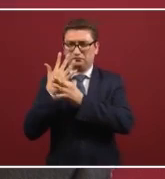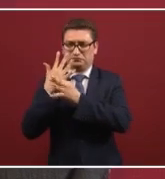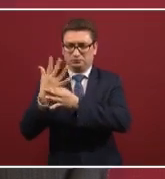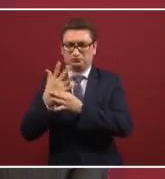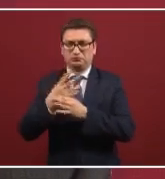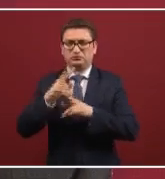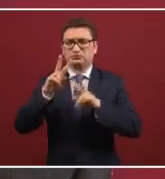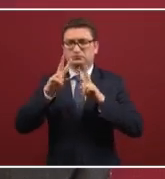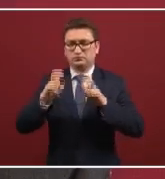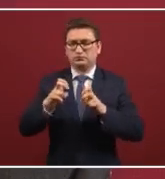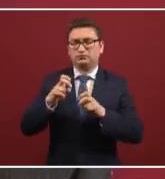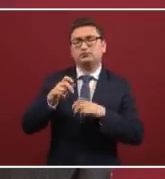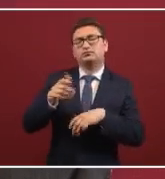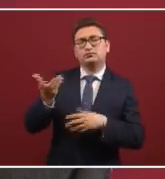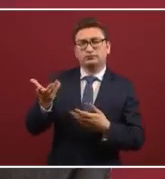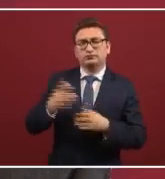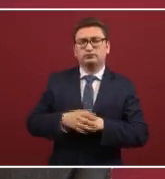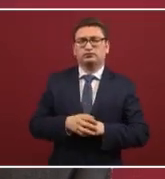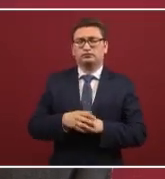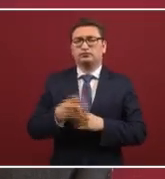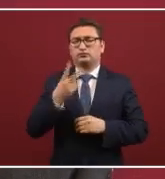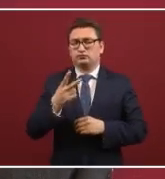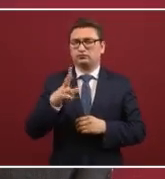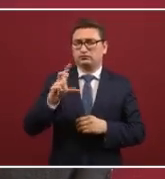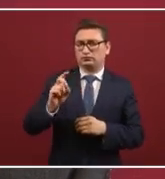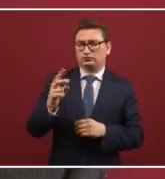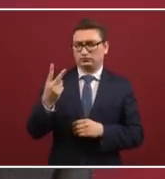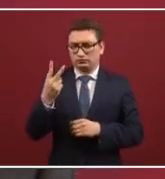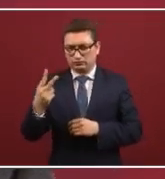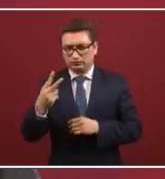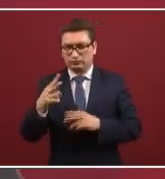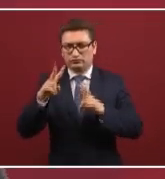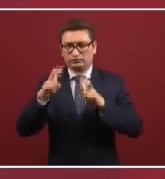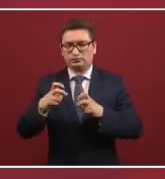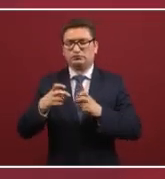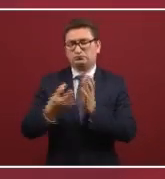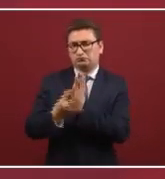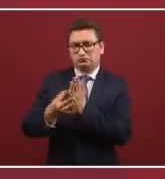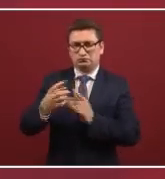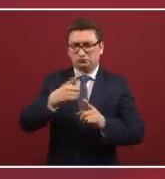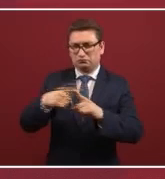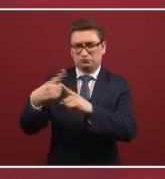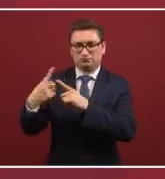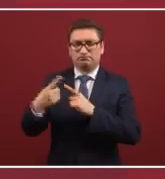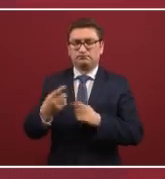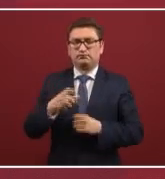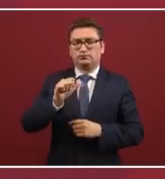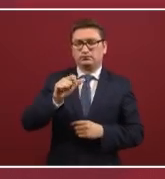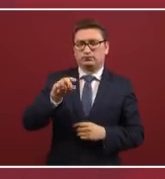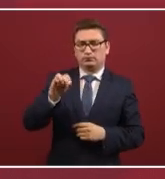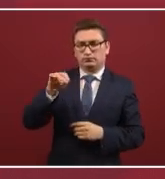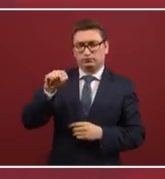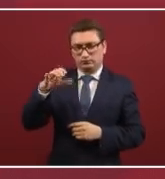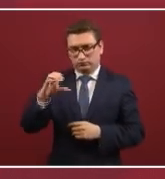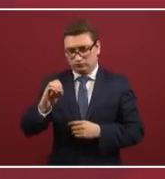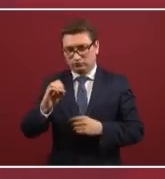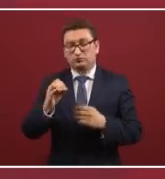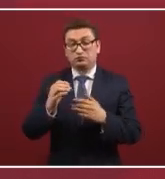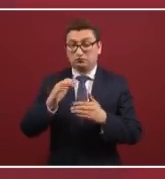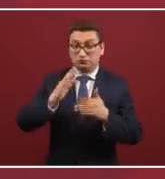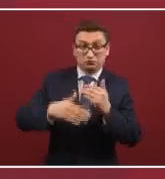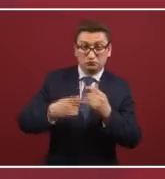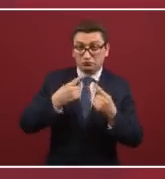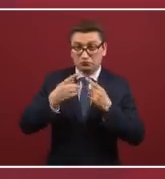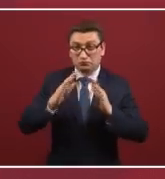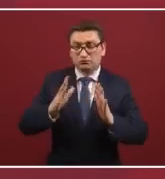denominada 232 en cuanto al acero y el aluminio. Una vez resuelto esto, México inicia su proceso. Los